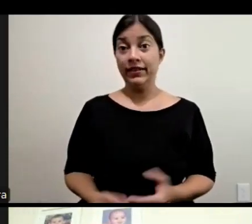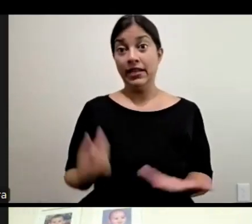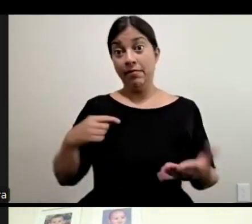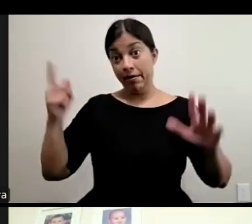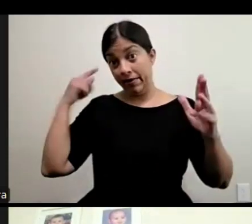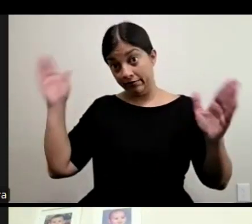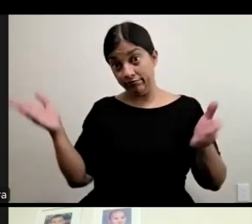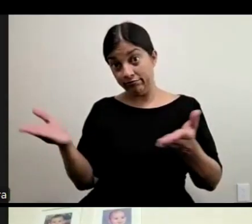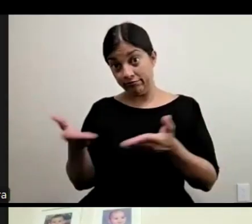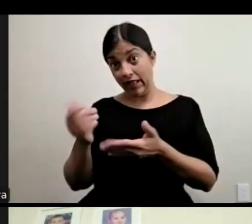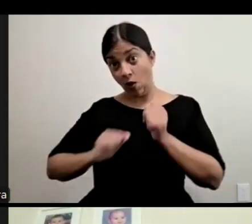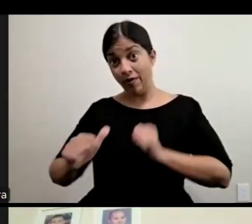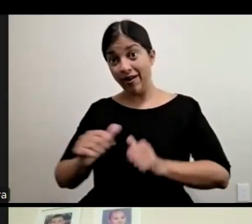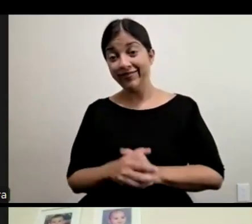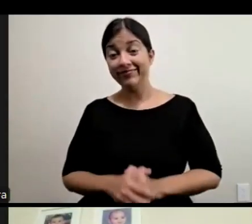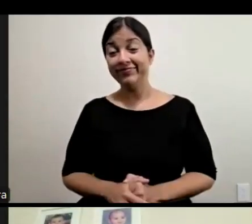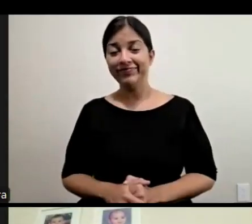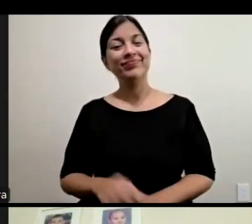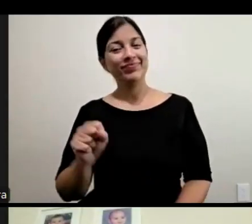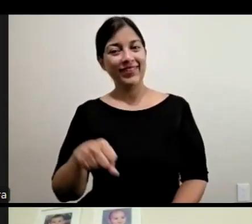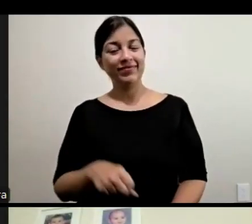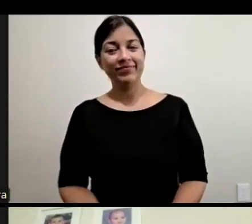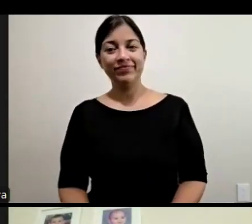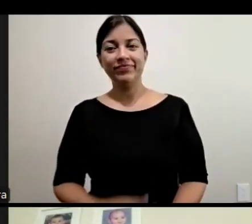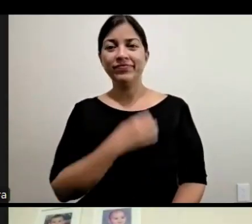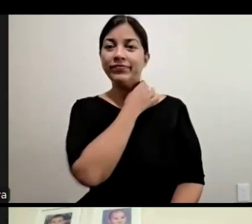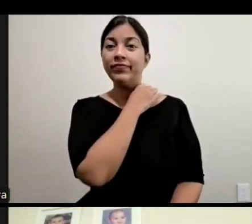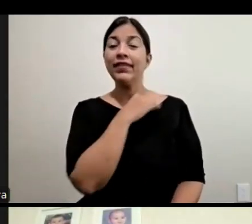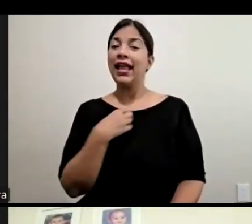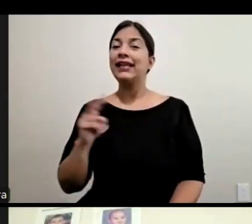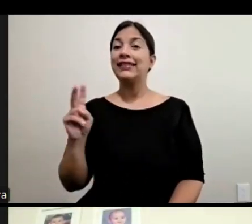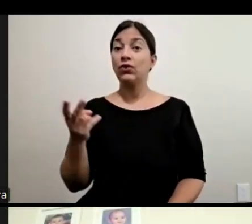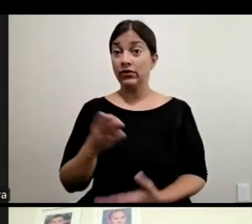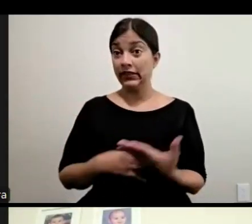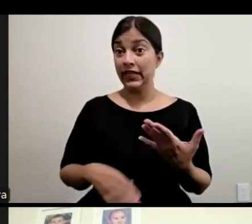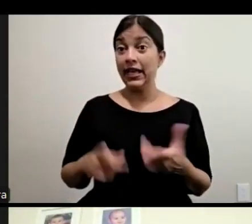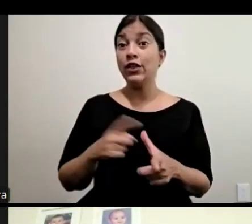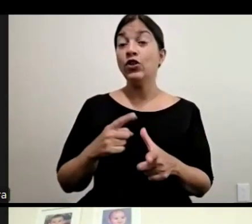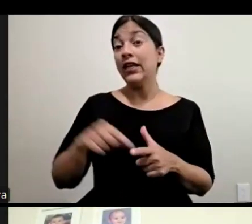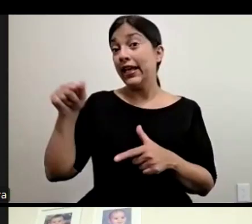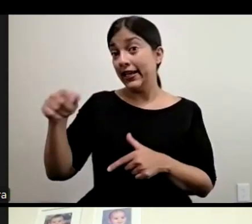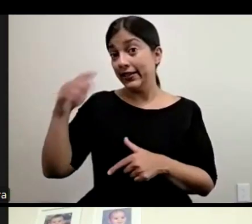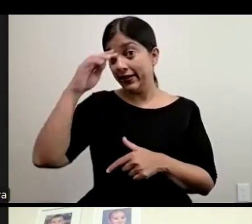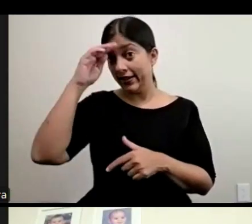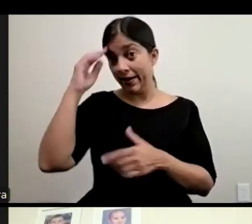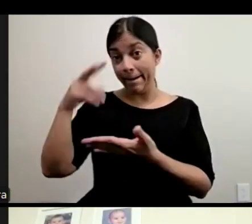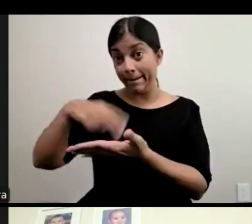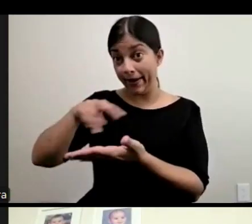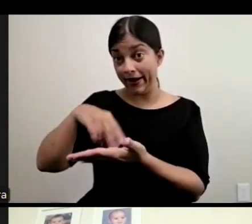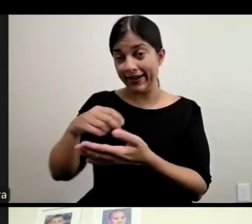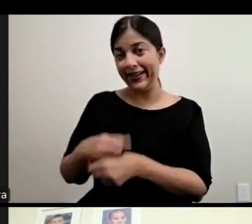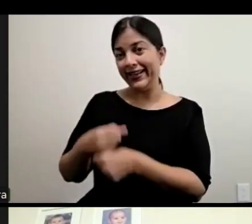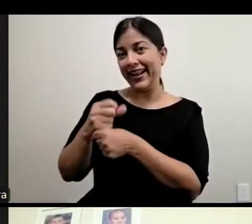pieza. sí, Sí. literalmente es la segunda escena. Entonces, en ese baile es que se va creando la